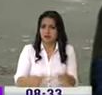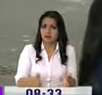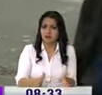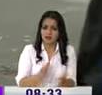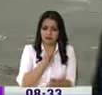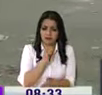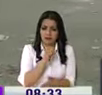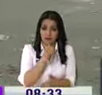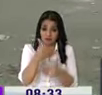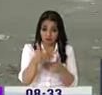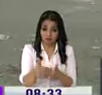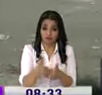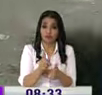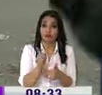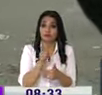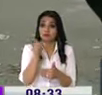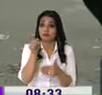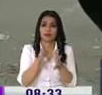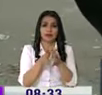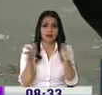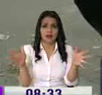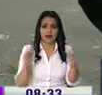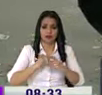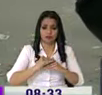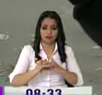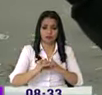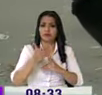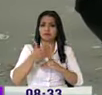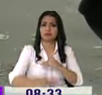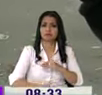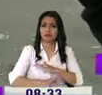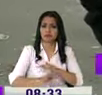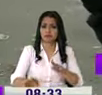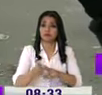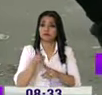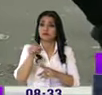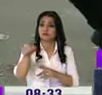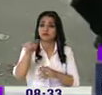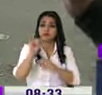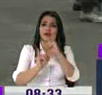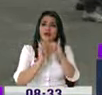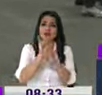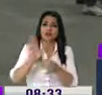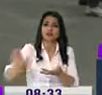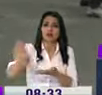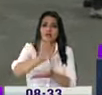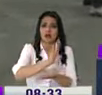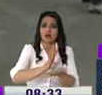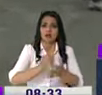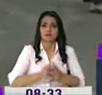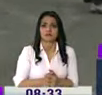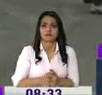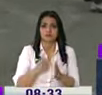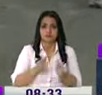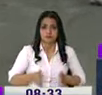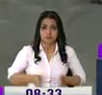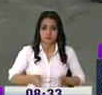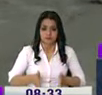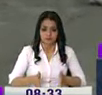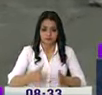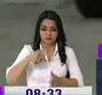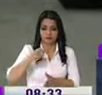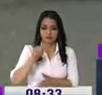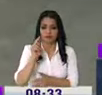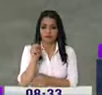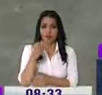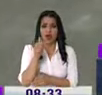esta parte, sino que la parte en general, porque esta va a dar hasta la ciudadela, la internacional. Explican que la calle Pungalá es bastante transitada,